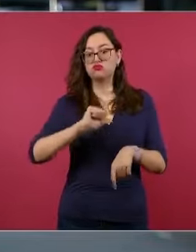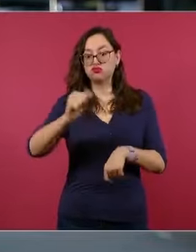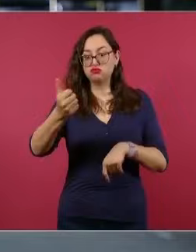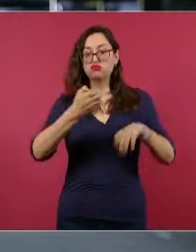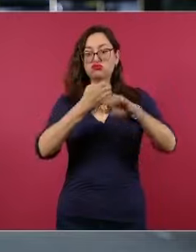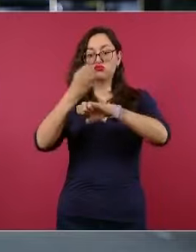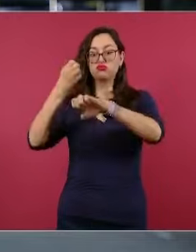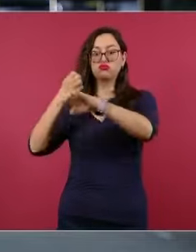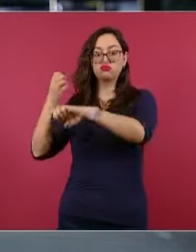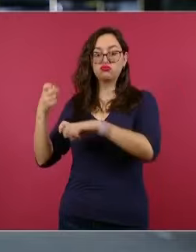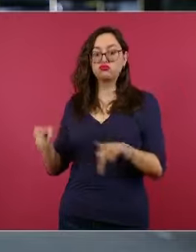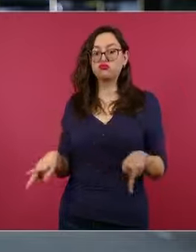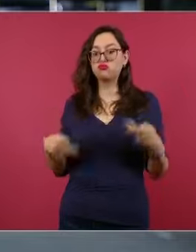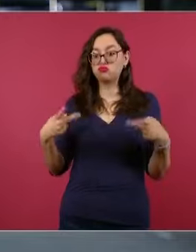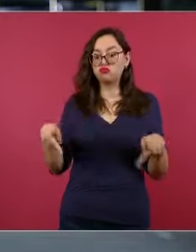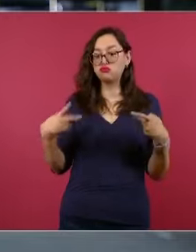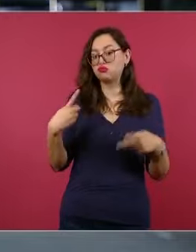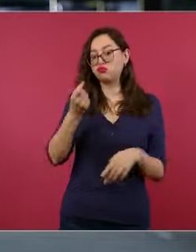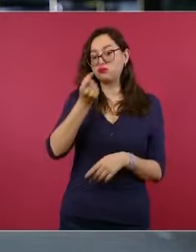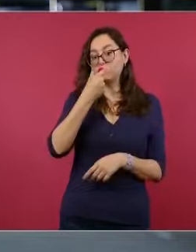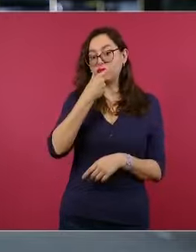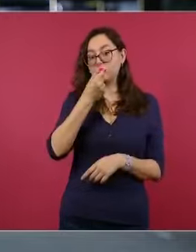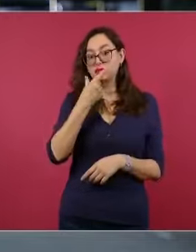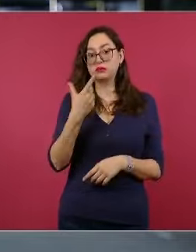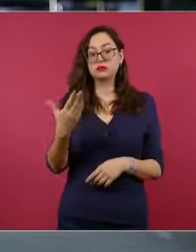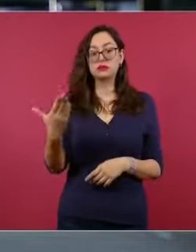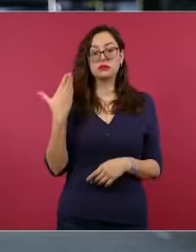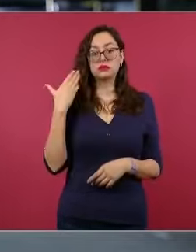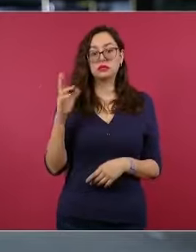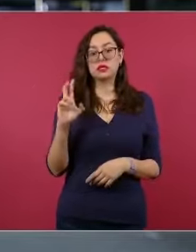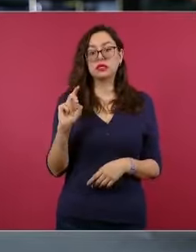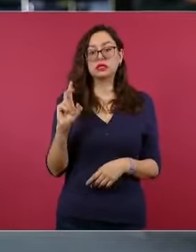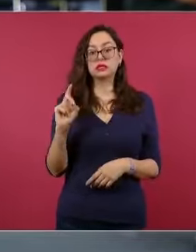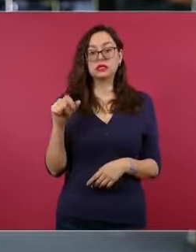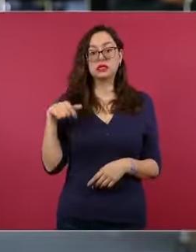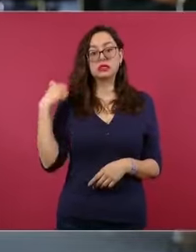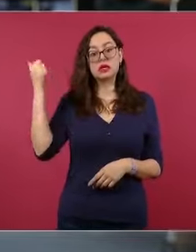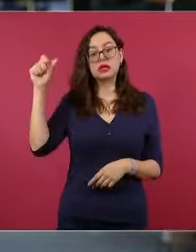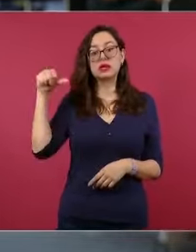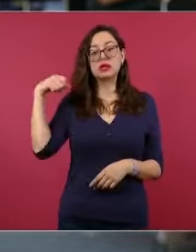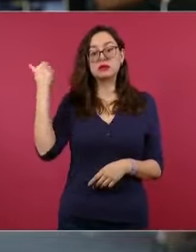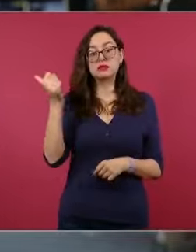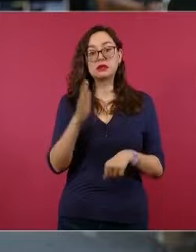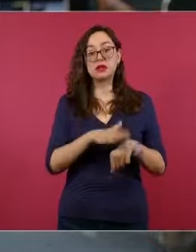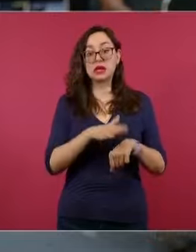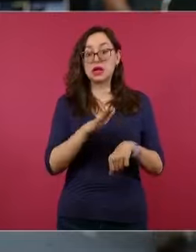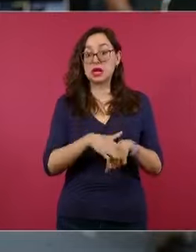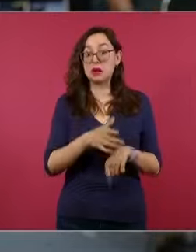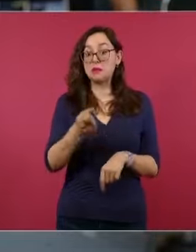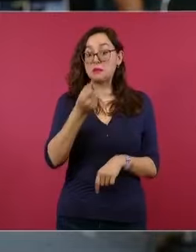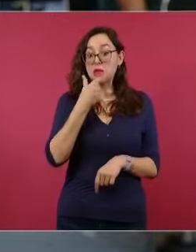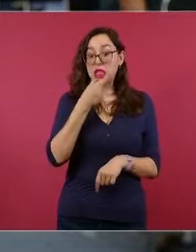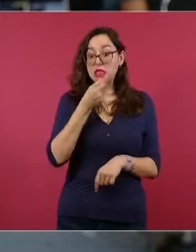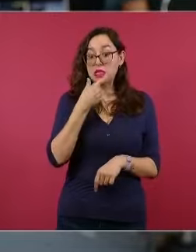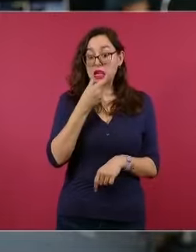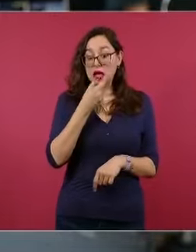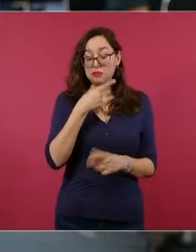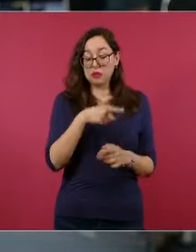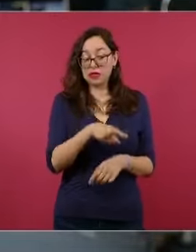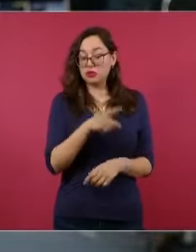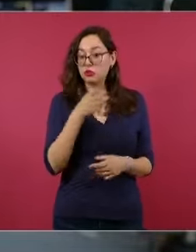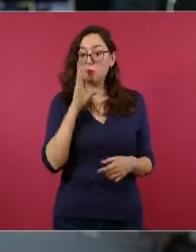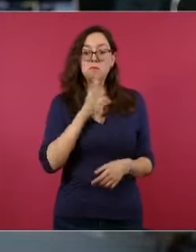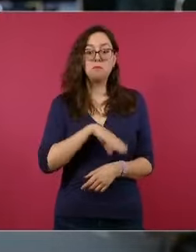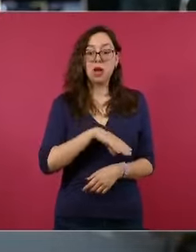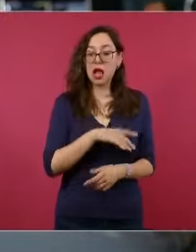presidente y hace poco en abril el 30 de abril la cofepris lanzó una alerta de un medicamento que les vendieron estas empresas de